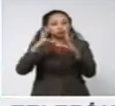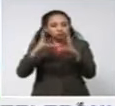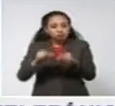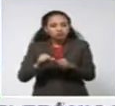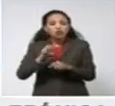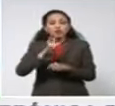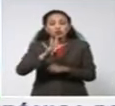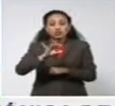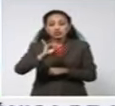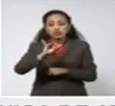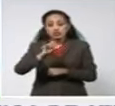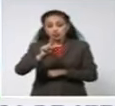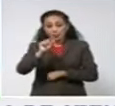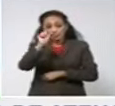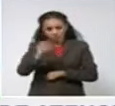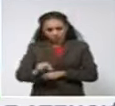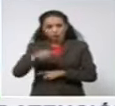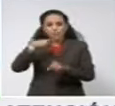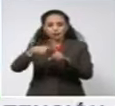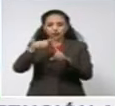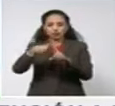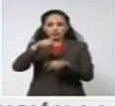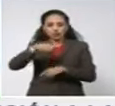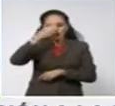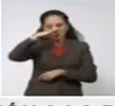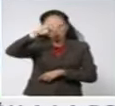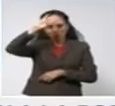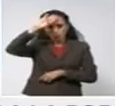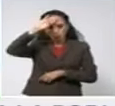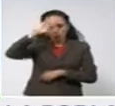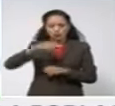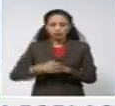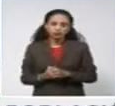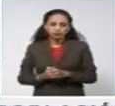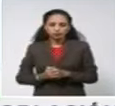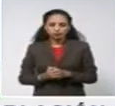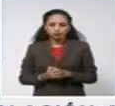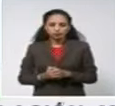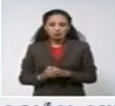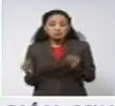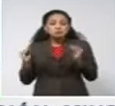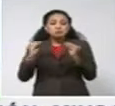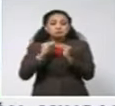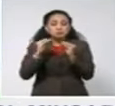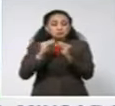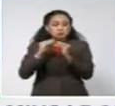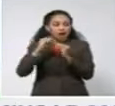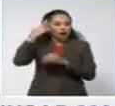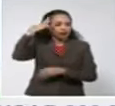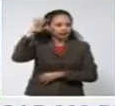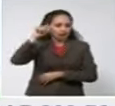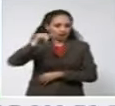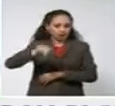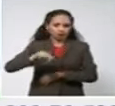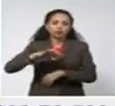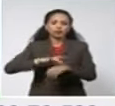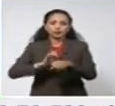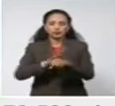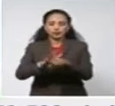personas de las diagnosticadas en Cuba que han sido infectados en el exterior del país. Estamos hablando de